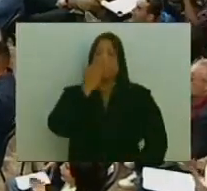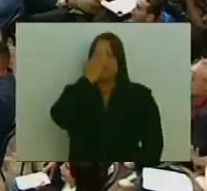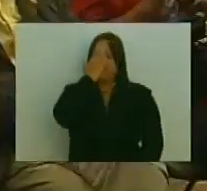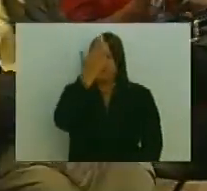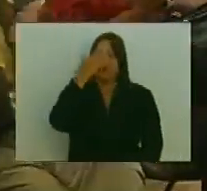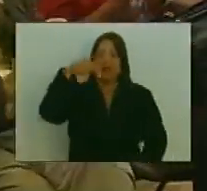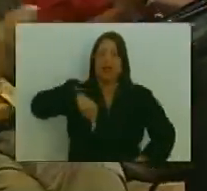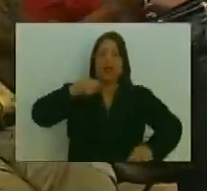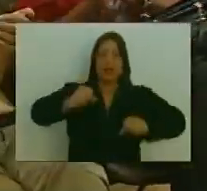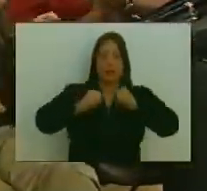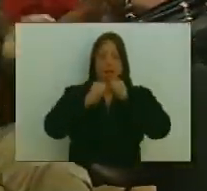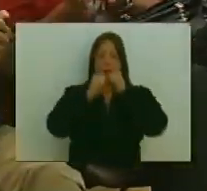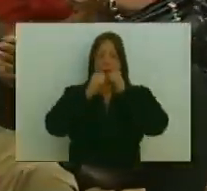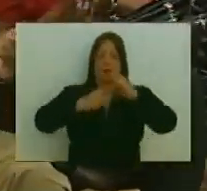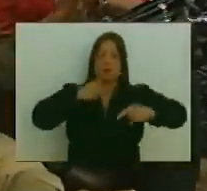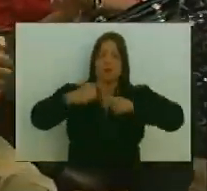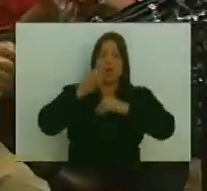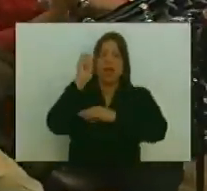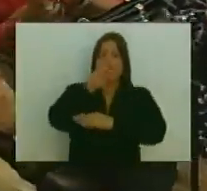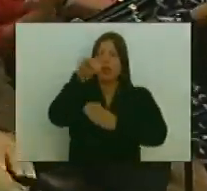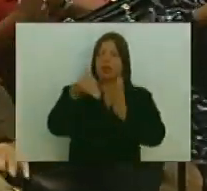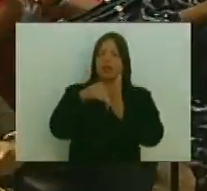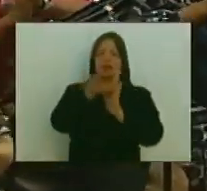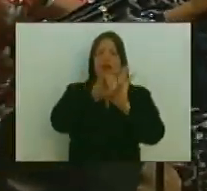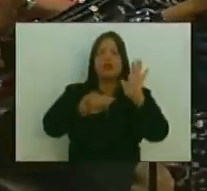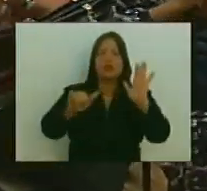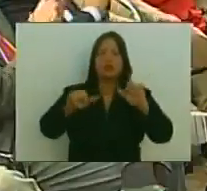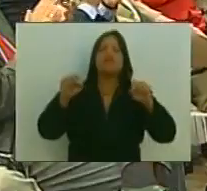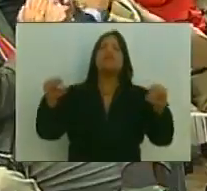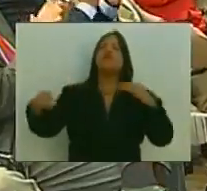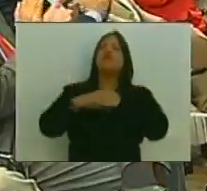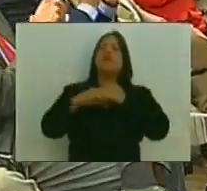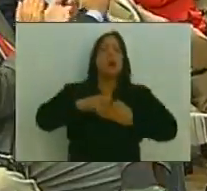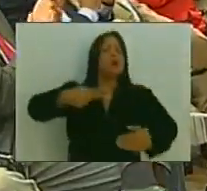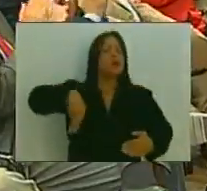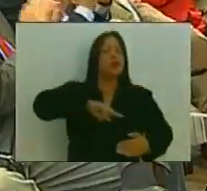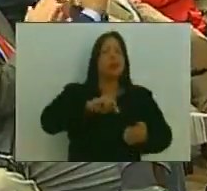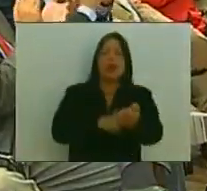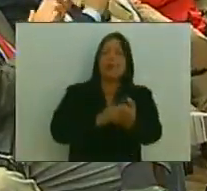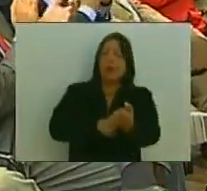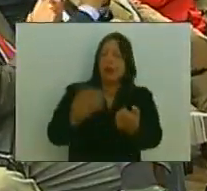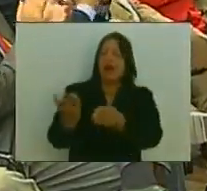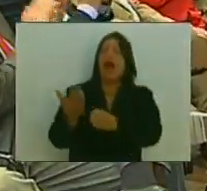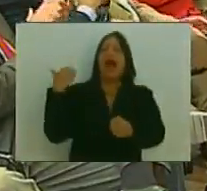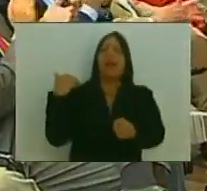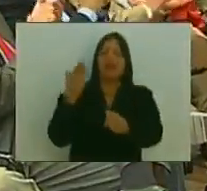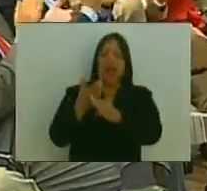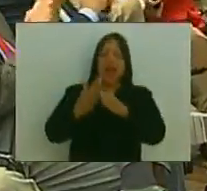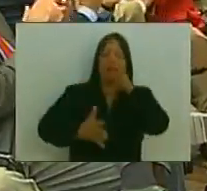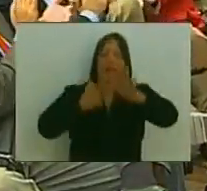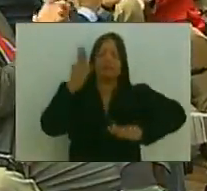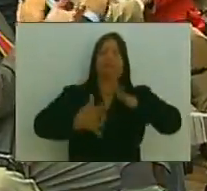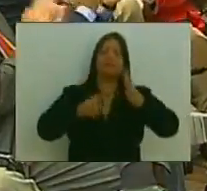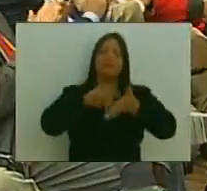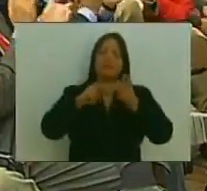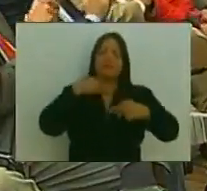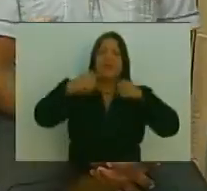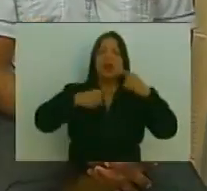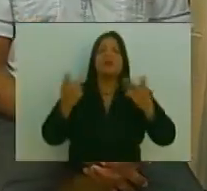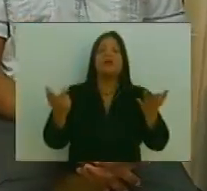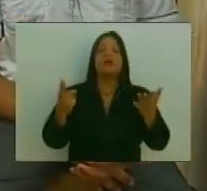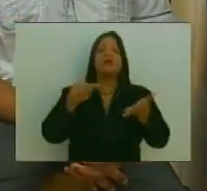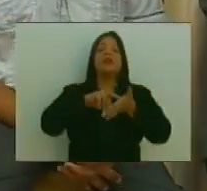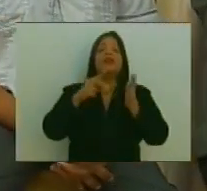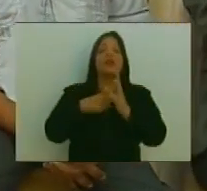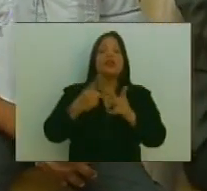esta tribuna de oradores en la Asamblea Nacional Constituyente, al igual que los otros hermanos y hermanas que estuvieron aquí. Por eso